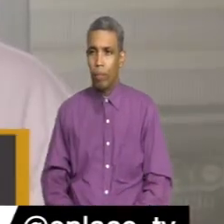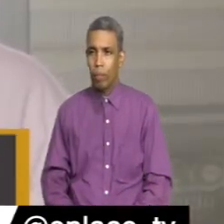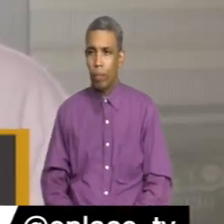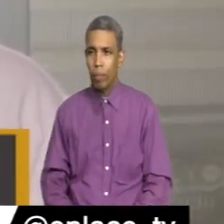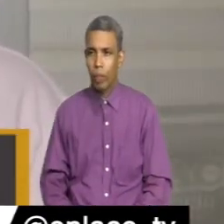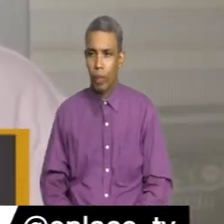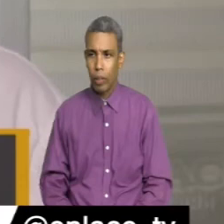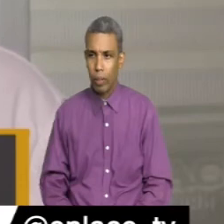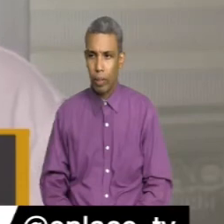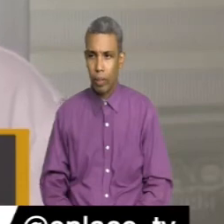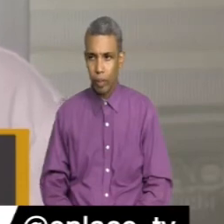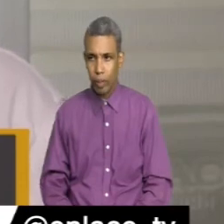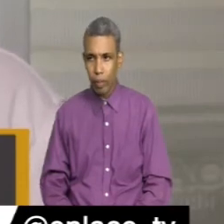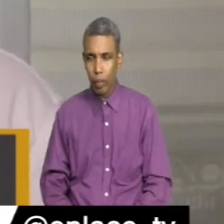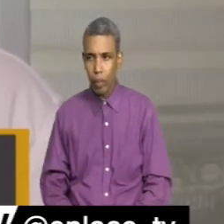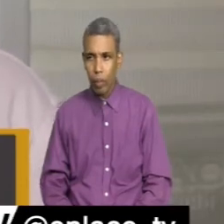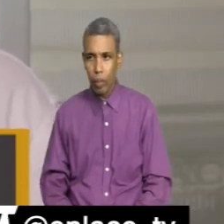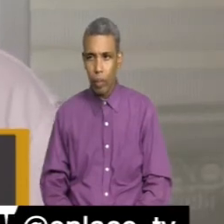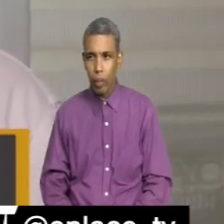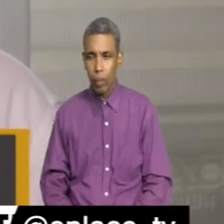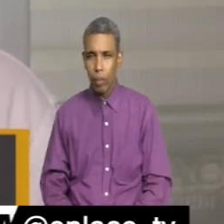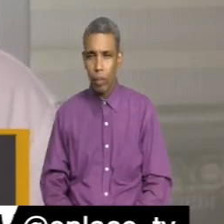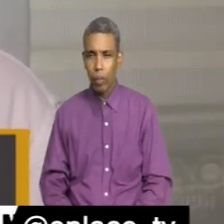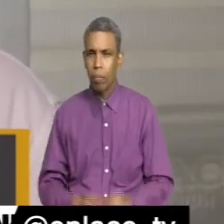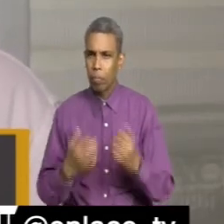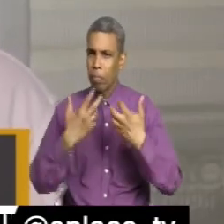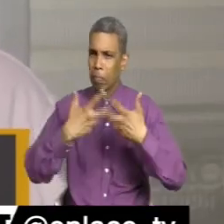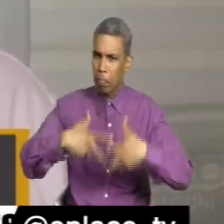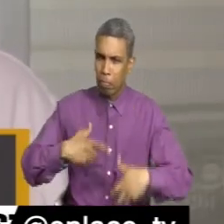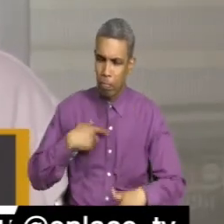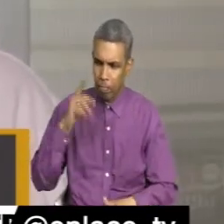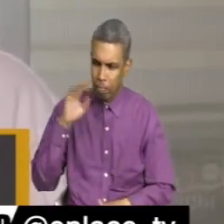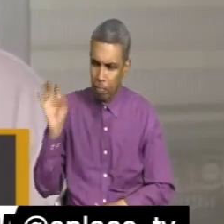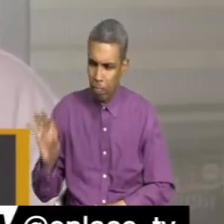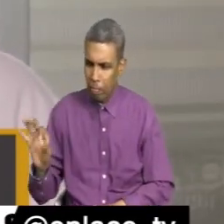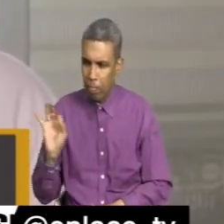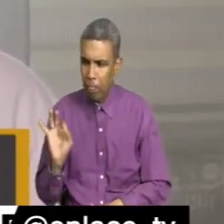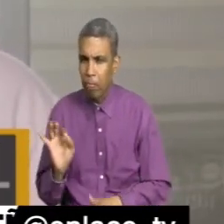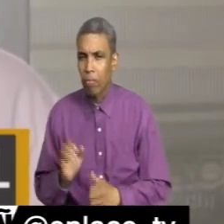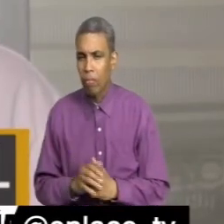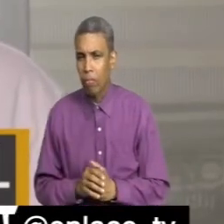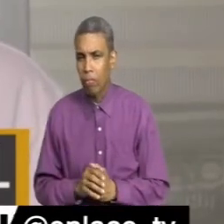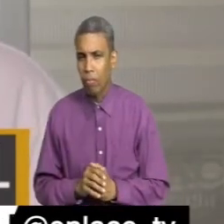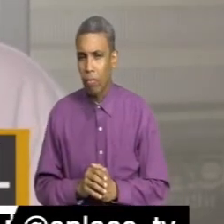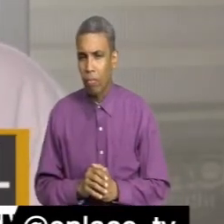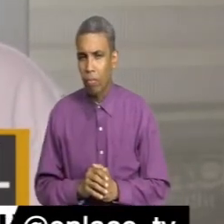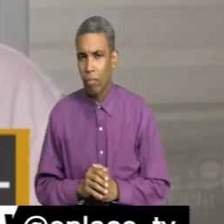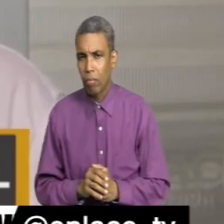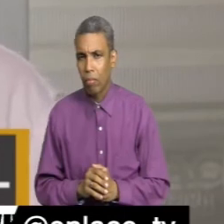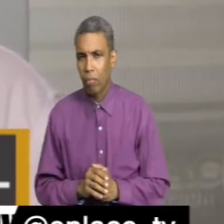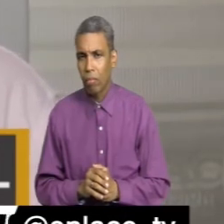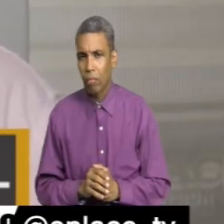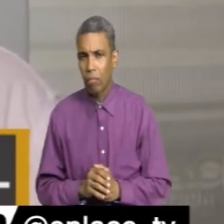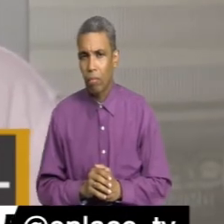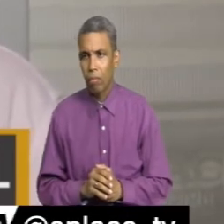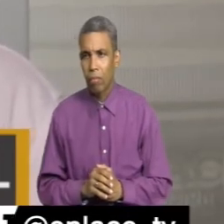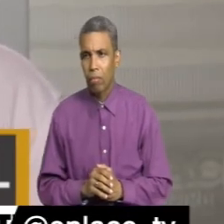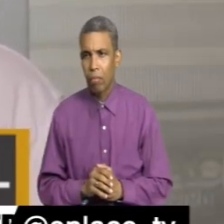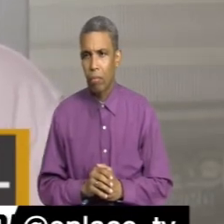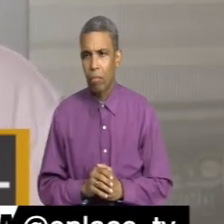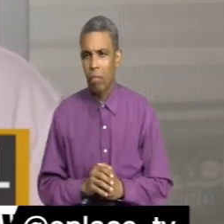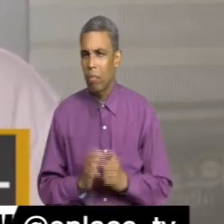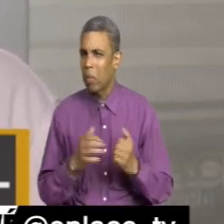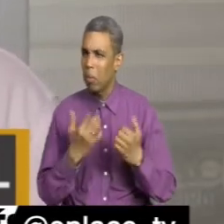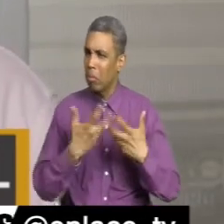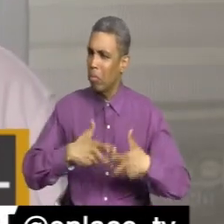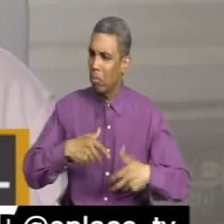momento tenemos un contrato en ejecución con el convenio del Magdalena Medio, representado por una firma que